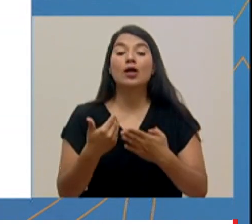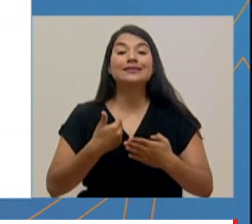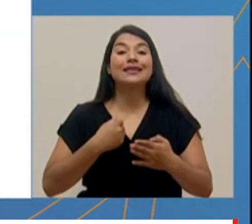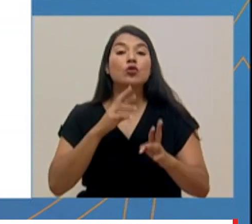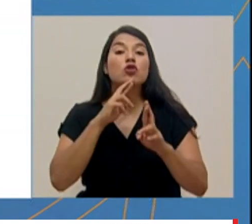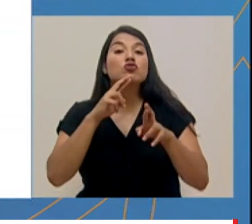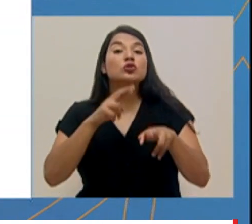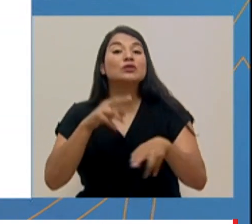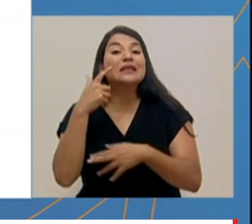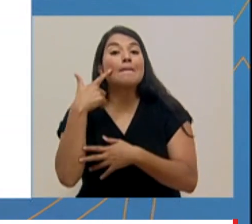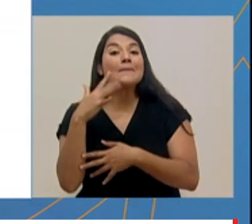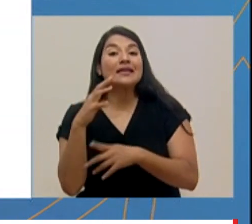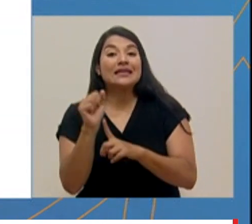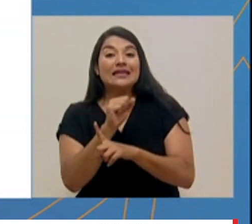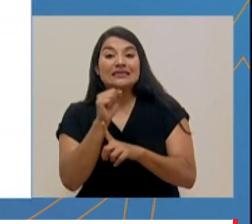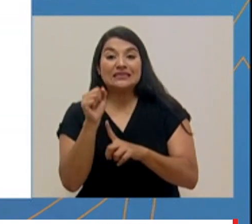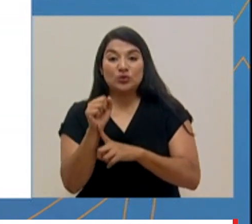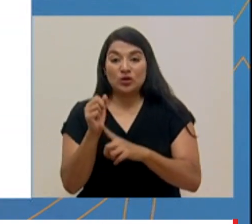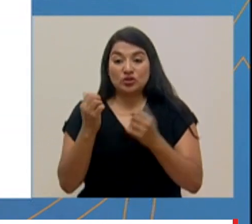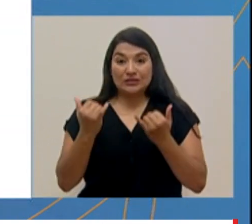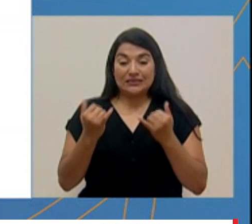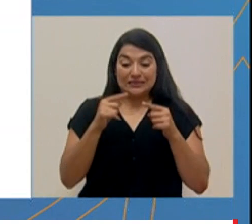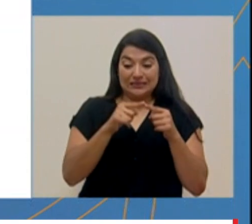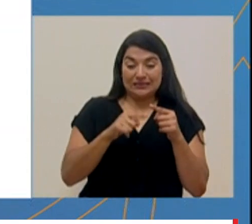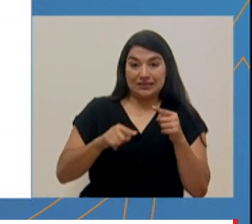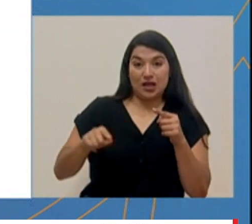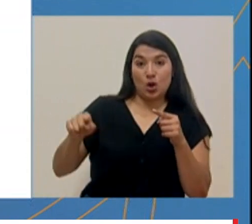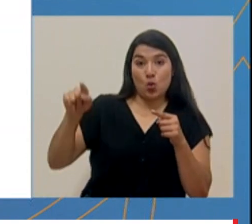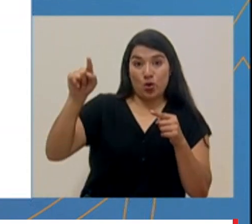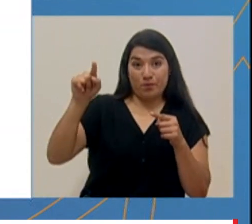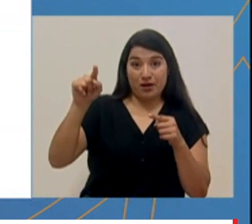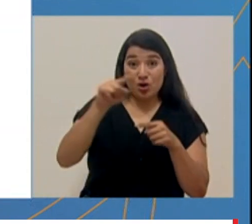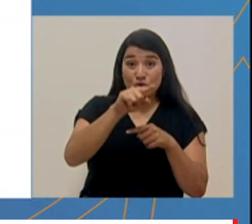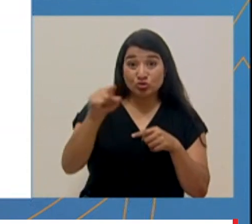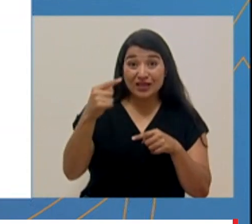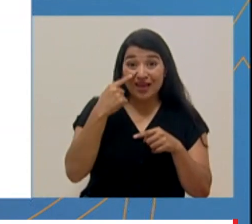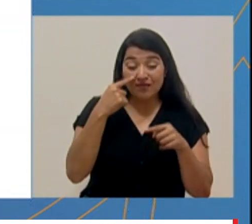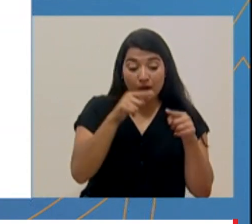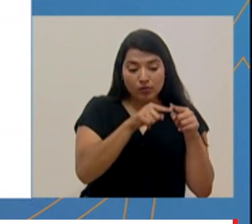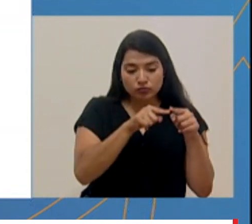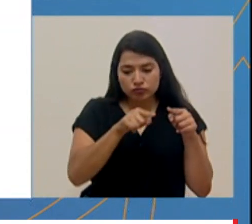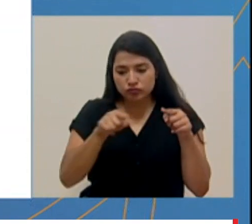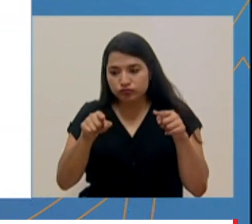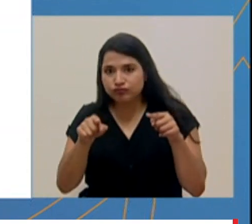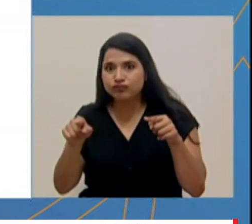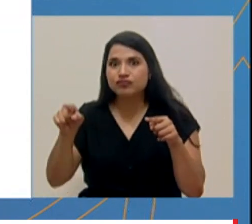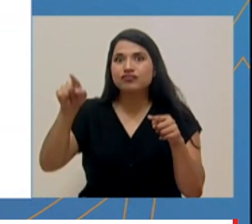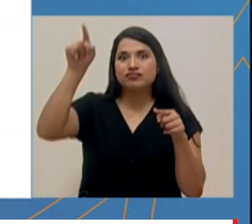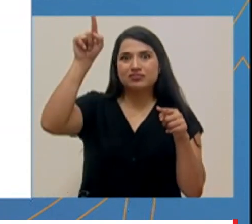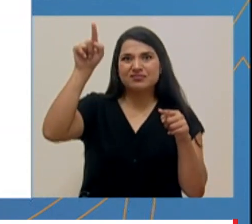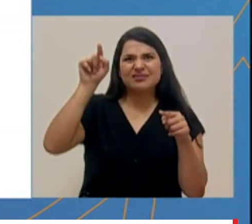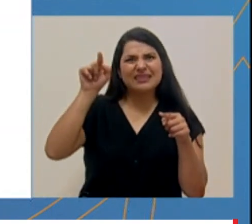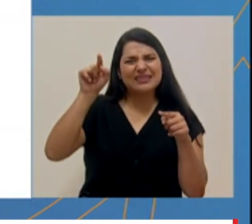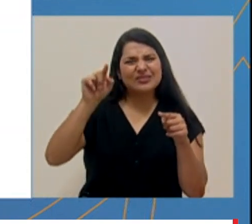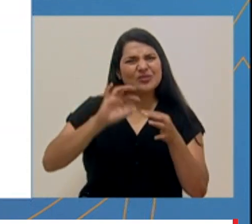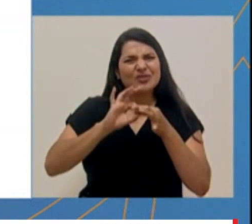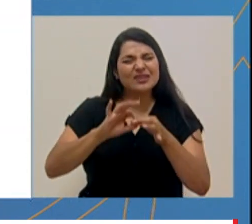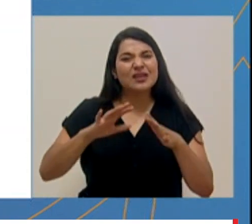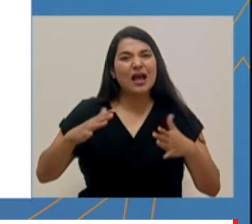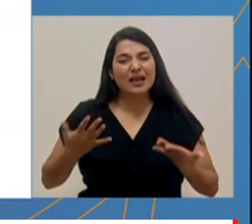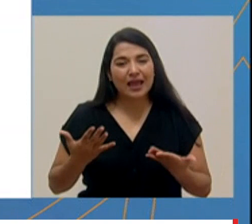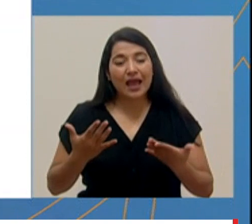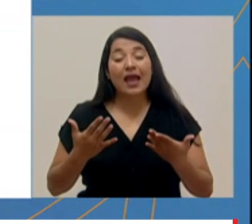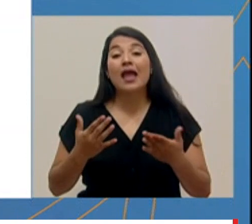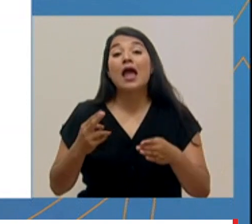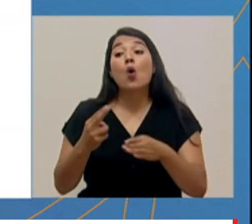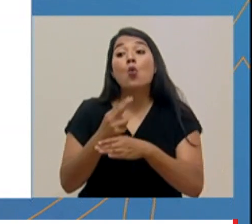lo que estamos viendo en esta curva. La curva que dobla hacia arriba es la utilización de